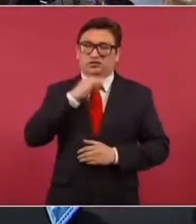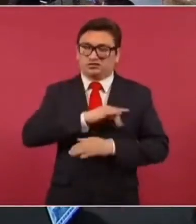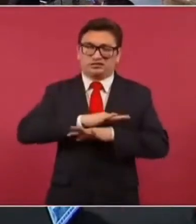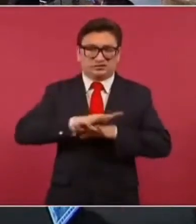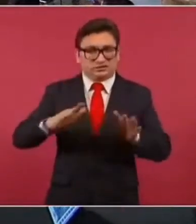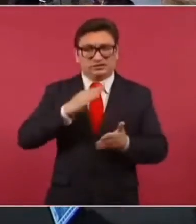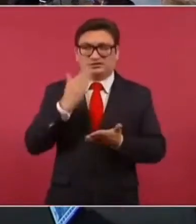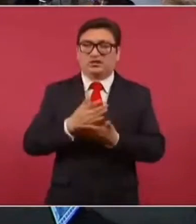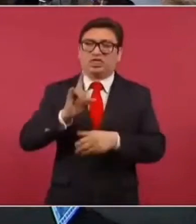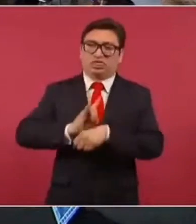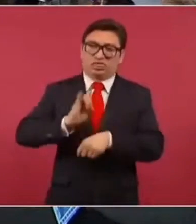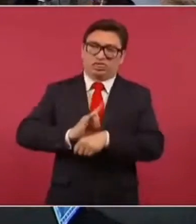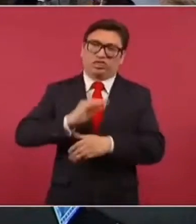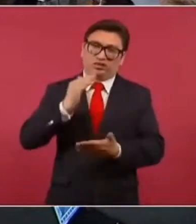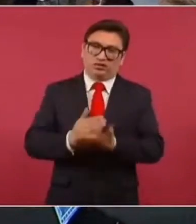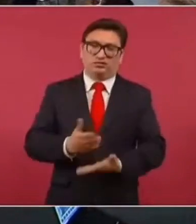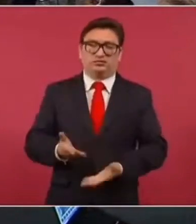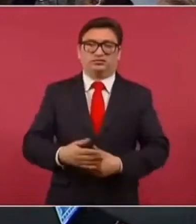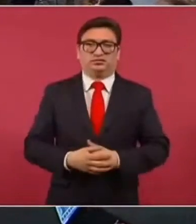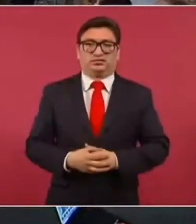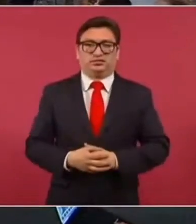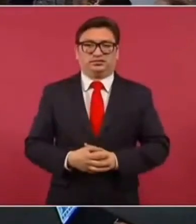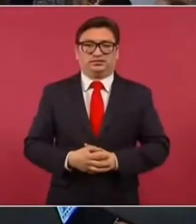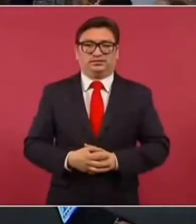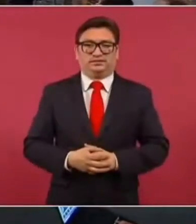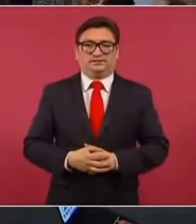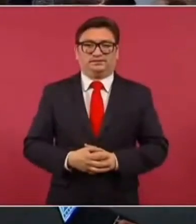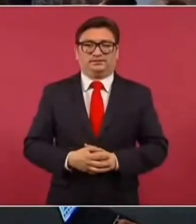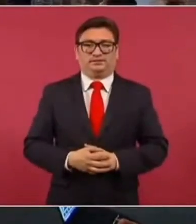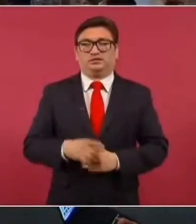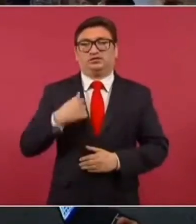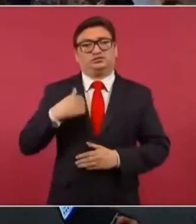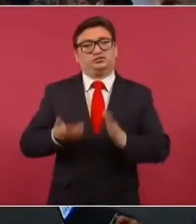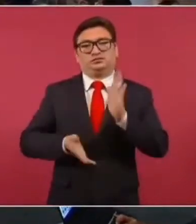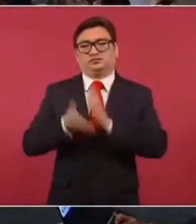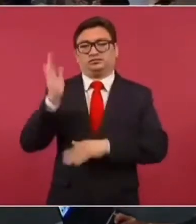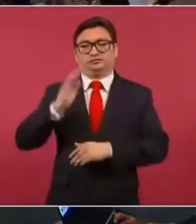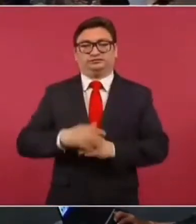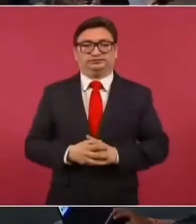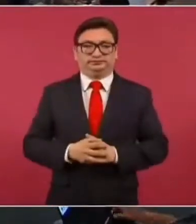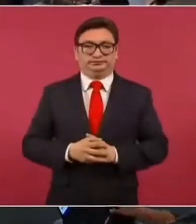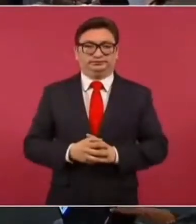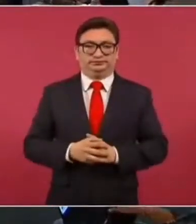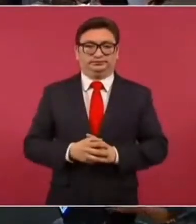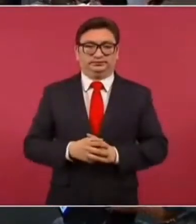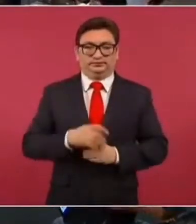de simulación. Y ya me voy.